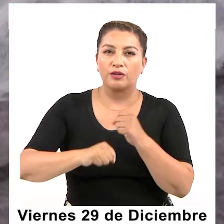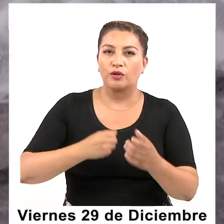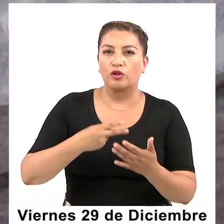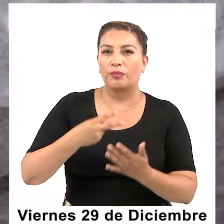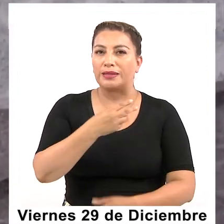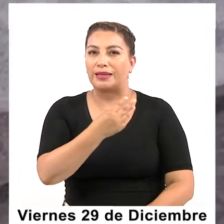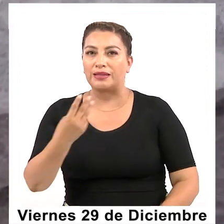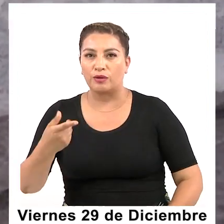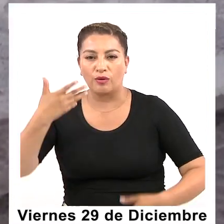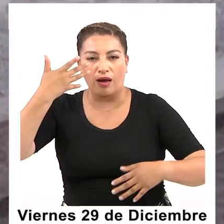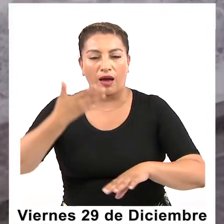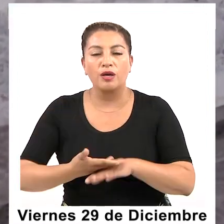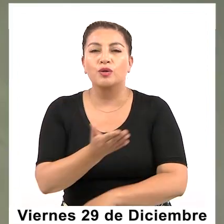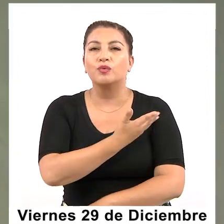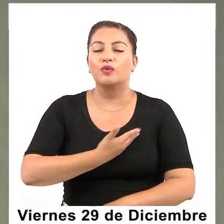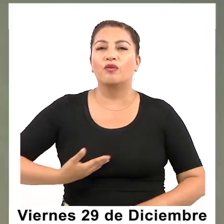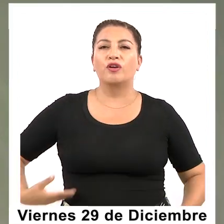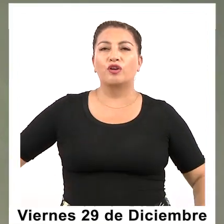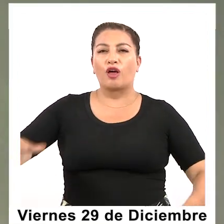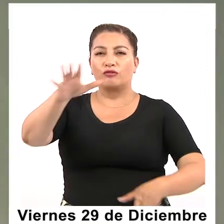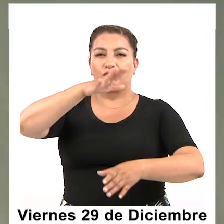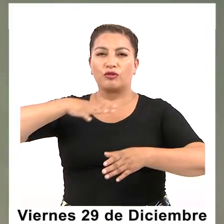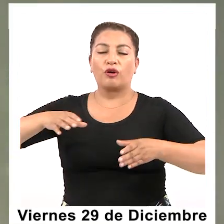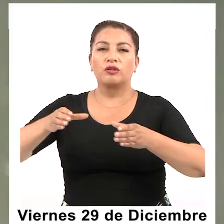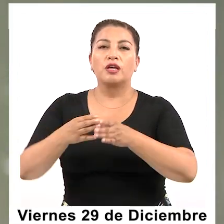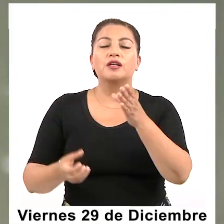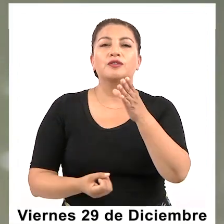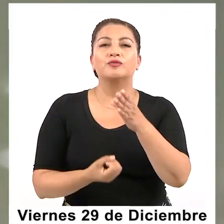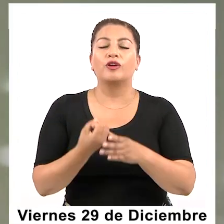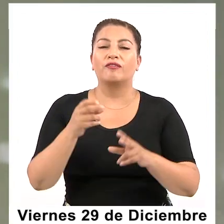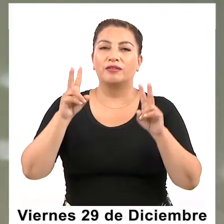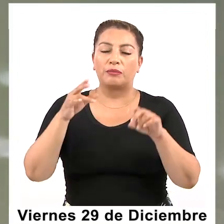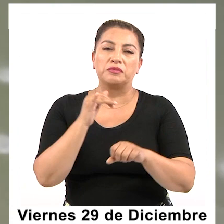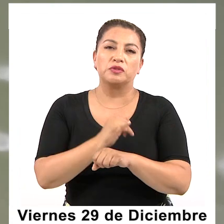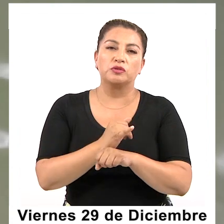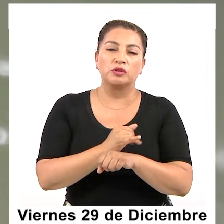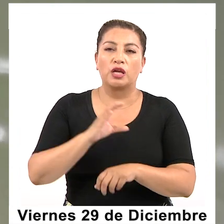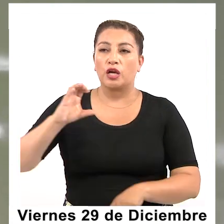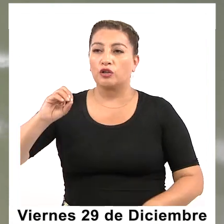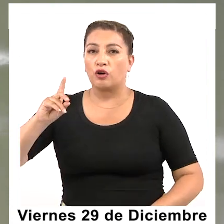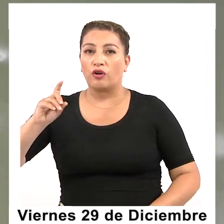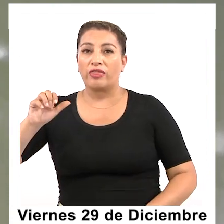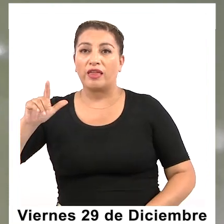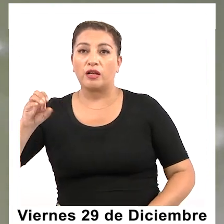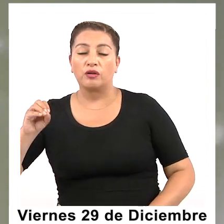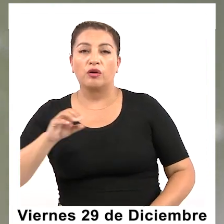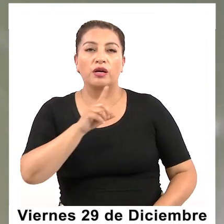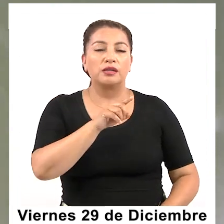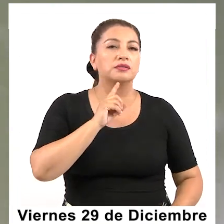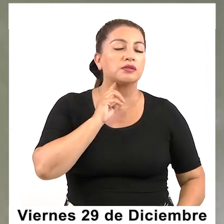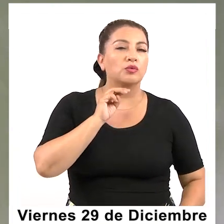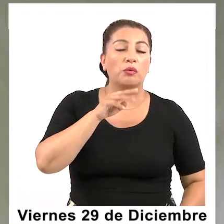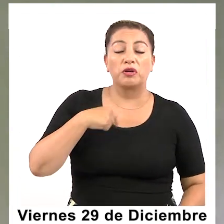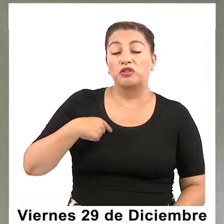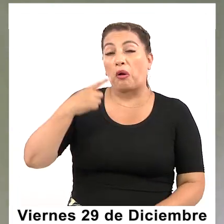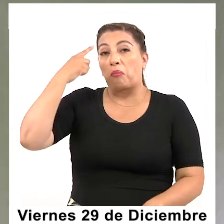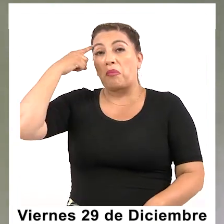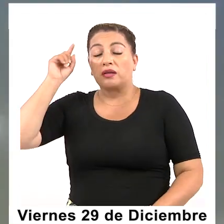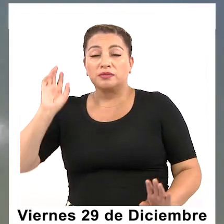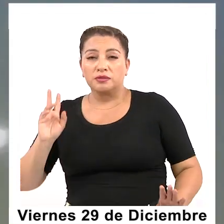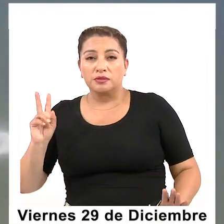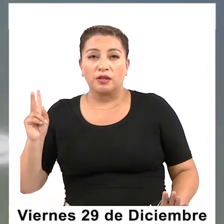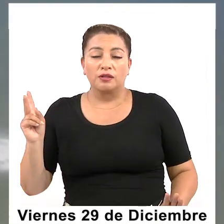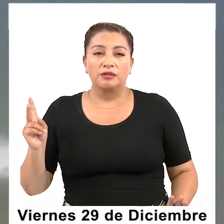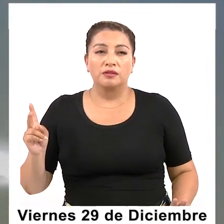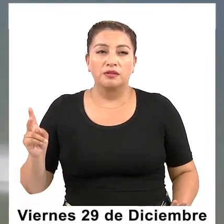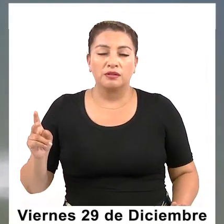cuando Sí. exista un gobierno corporativo de esta nueva institucionalidad entre Codelco y SQM. Pero yo creo que sí